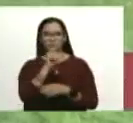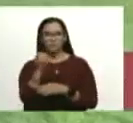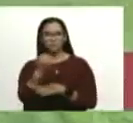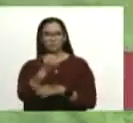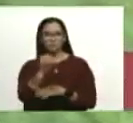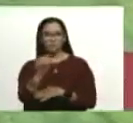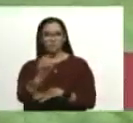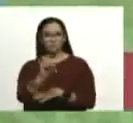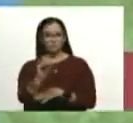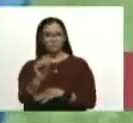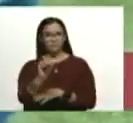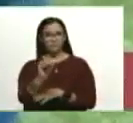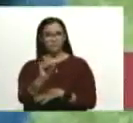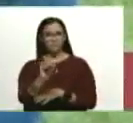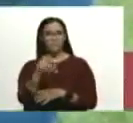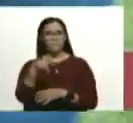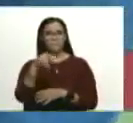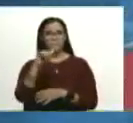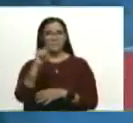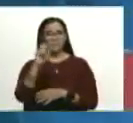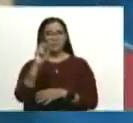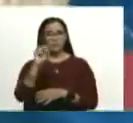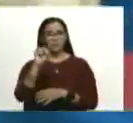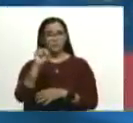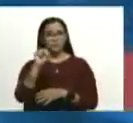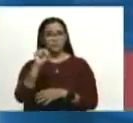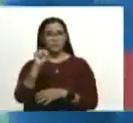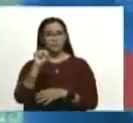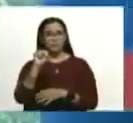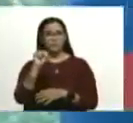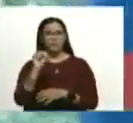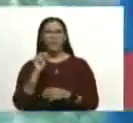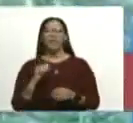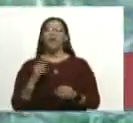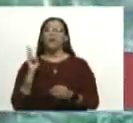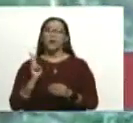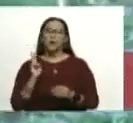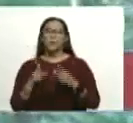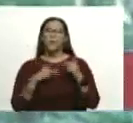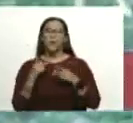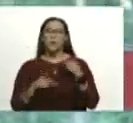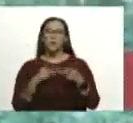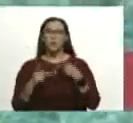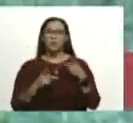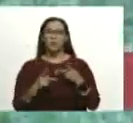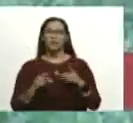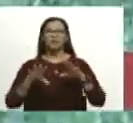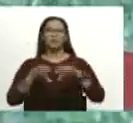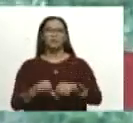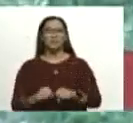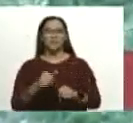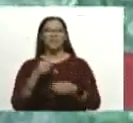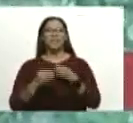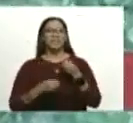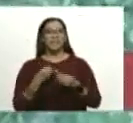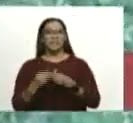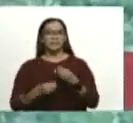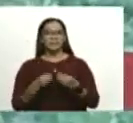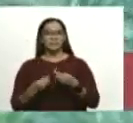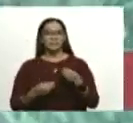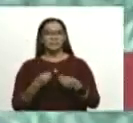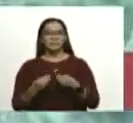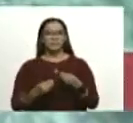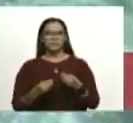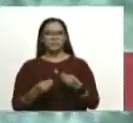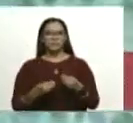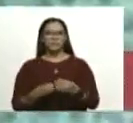dos hermosas pitón, sí, pero fueron producto de una incautación que se hizo en el